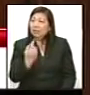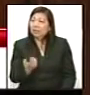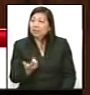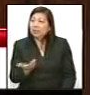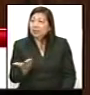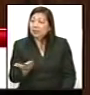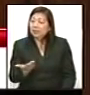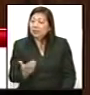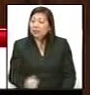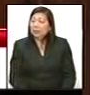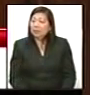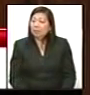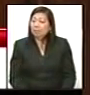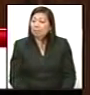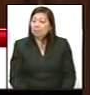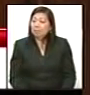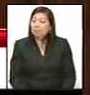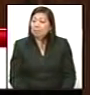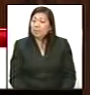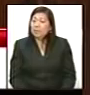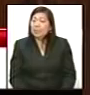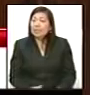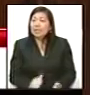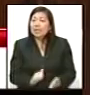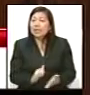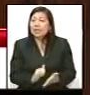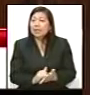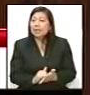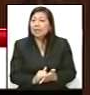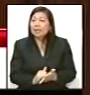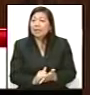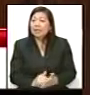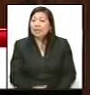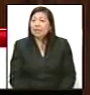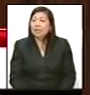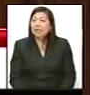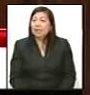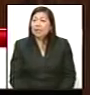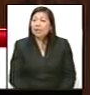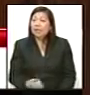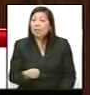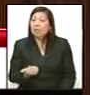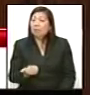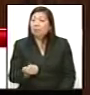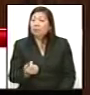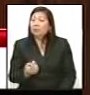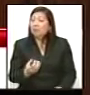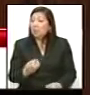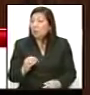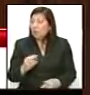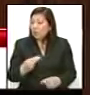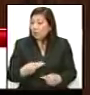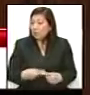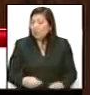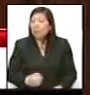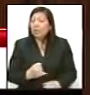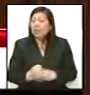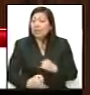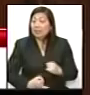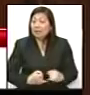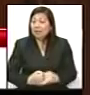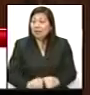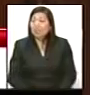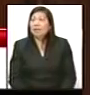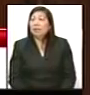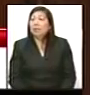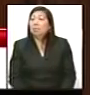a el hecho de que ahora, cuando, en los casos de cohecho internacional, como el caso, se